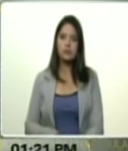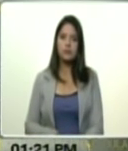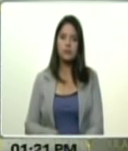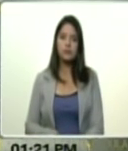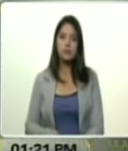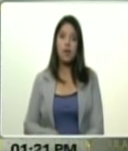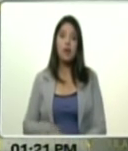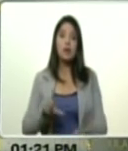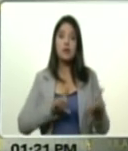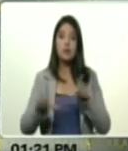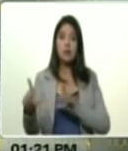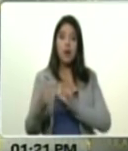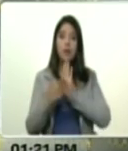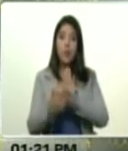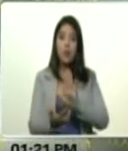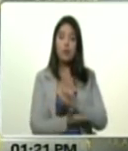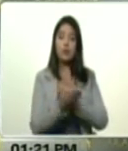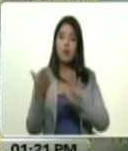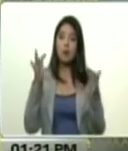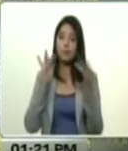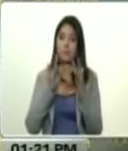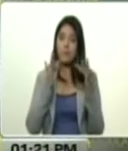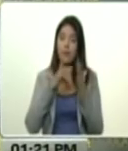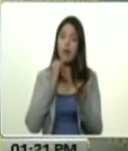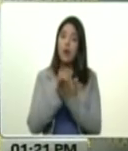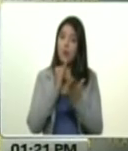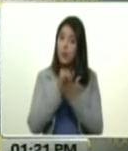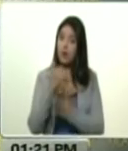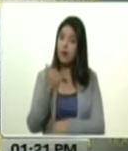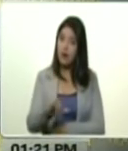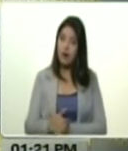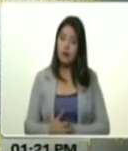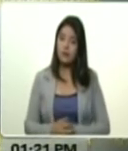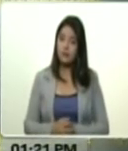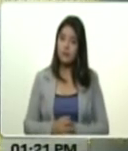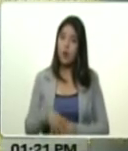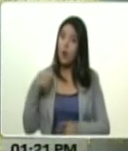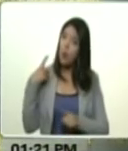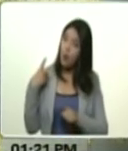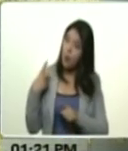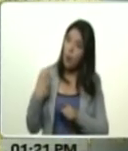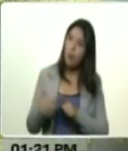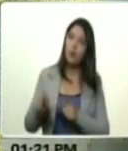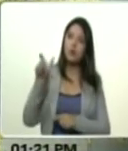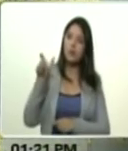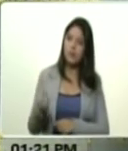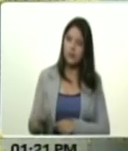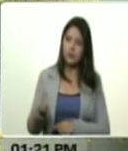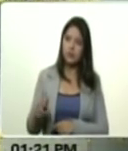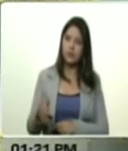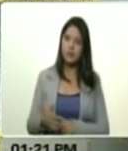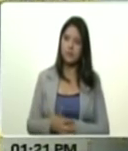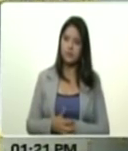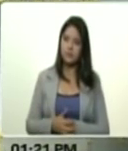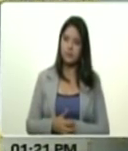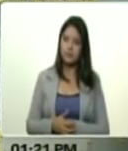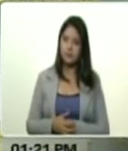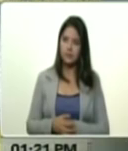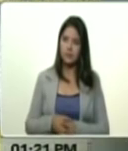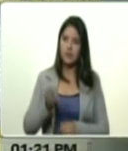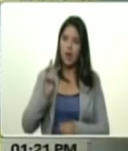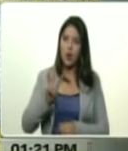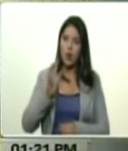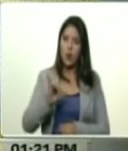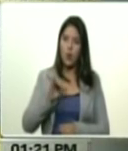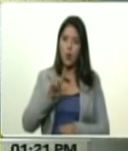la demostración de las vinculaciones y de las pruebas que tenemos. Y otro cooperador necesario es el señor